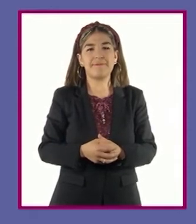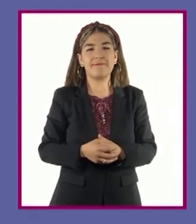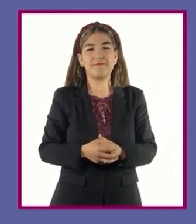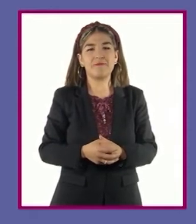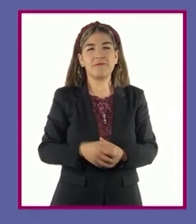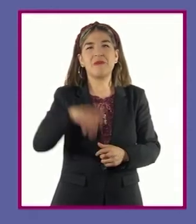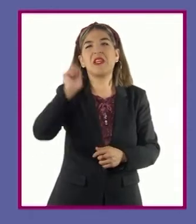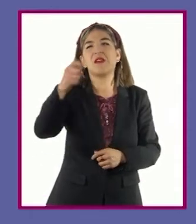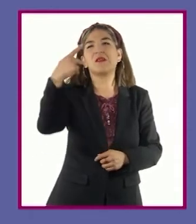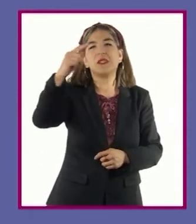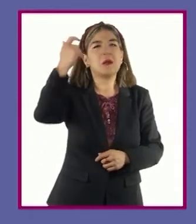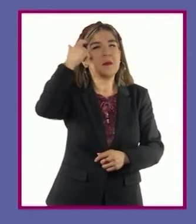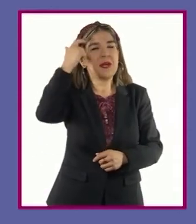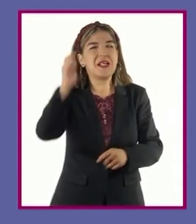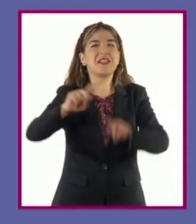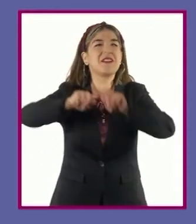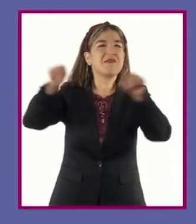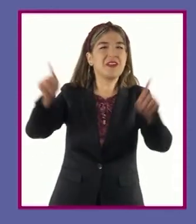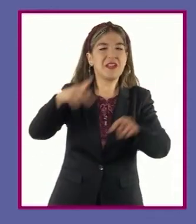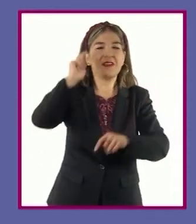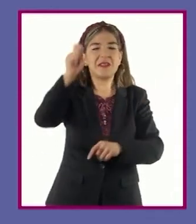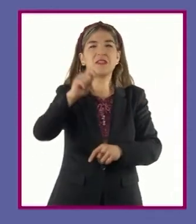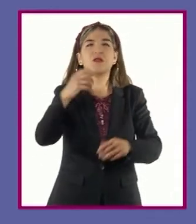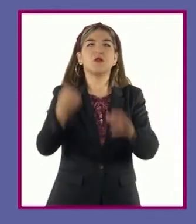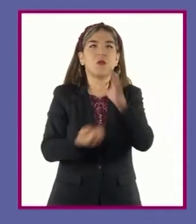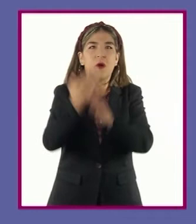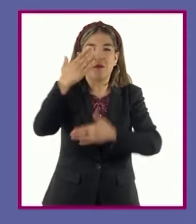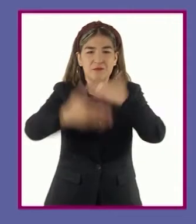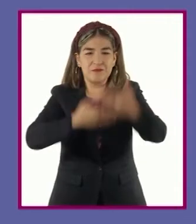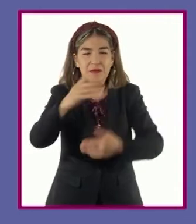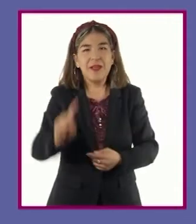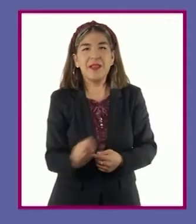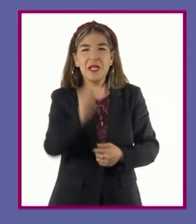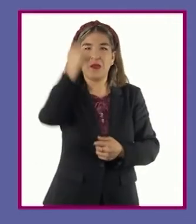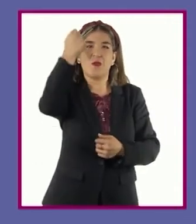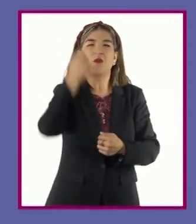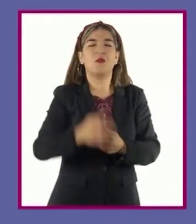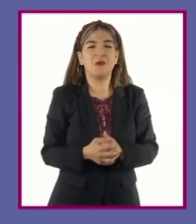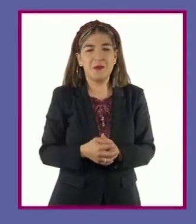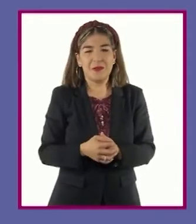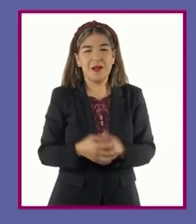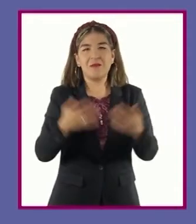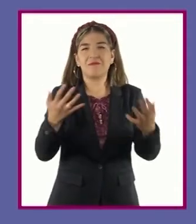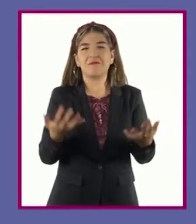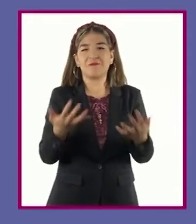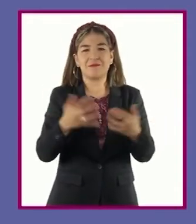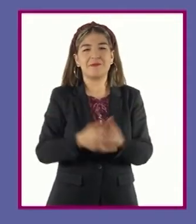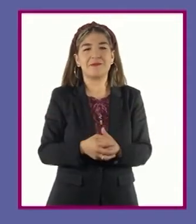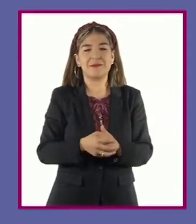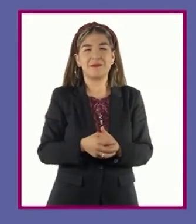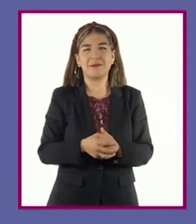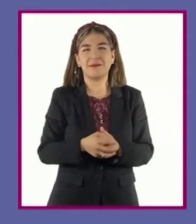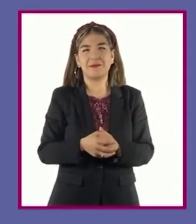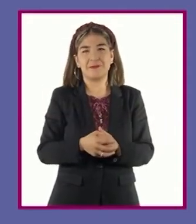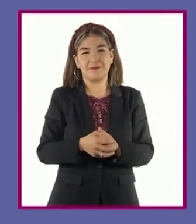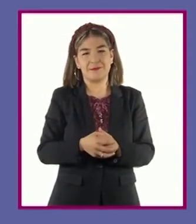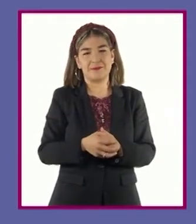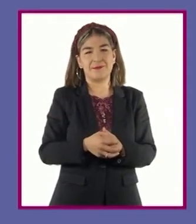mentalidad oriental, con los avances tecnológicos, con todas las, toda